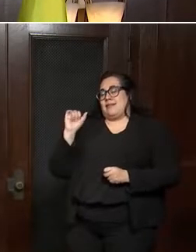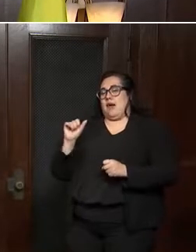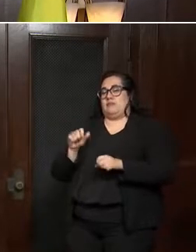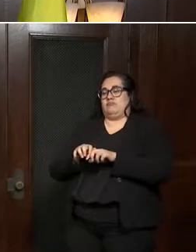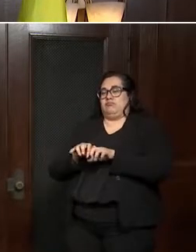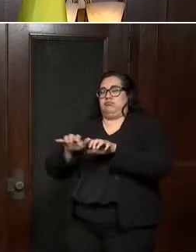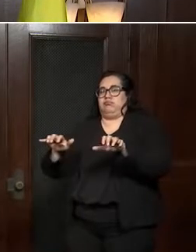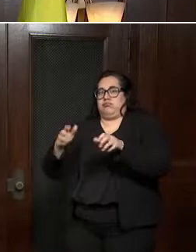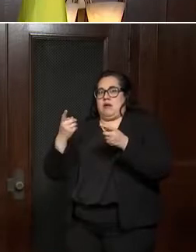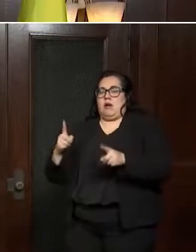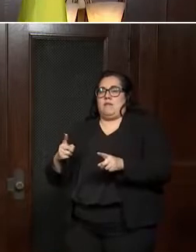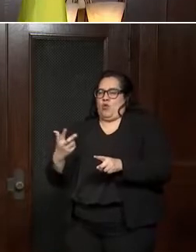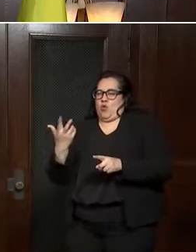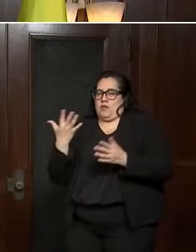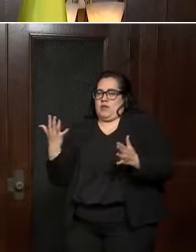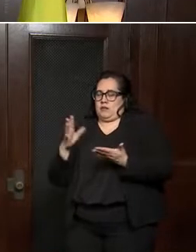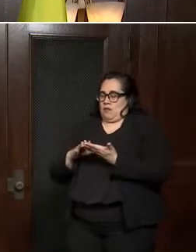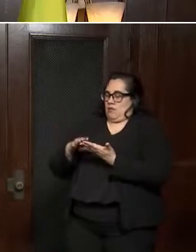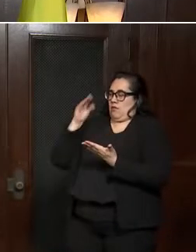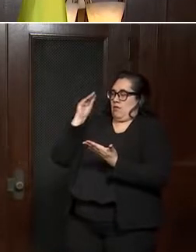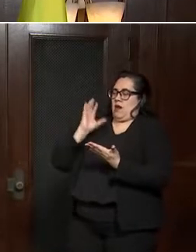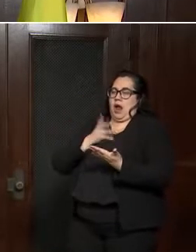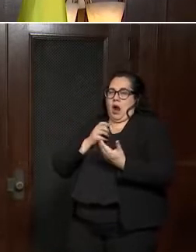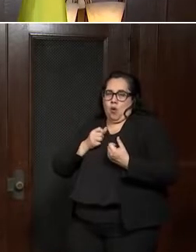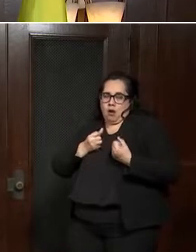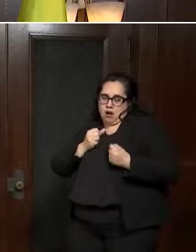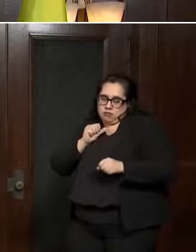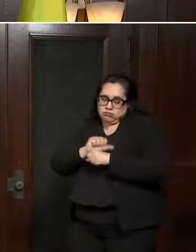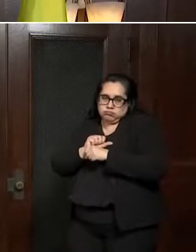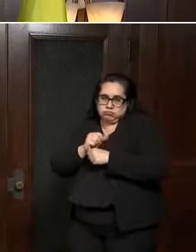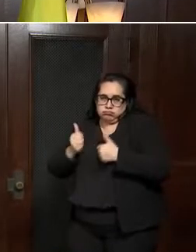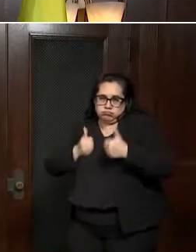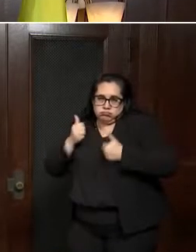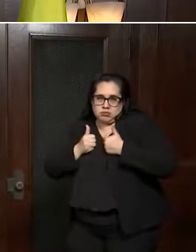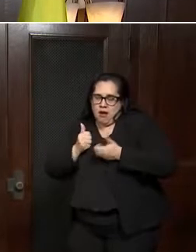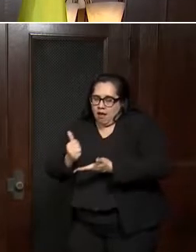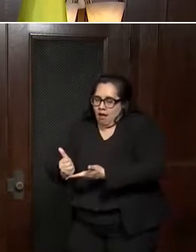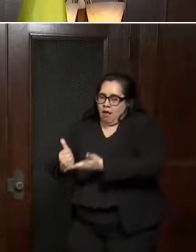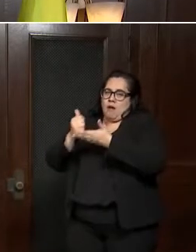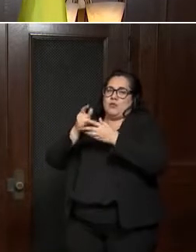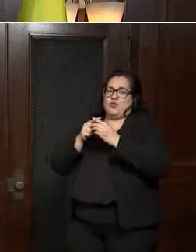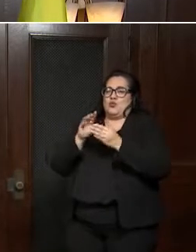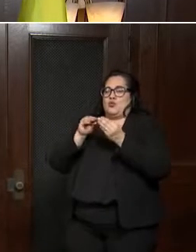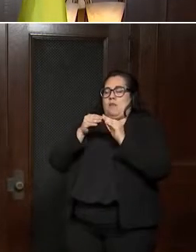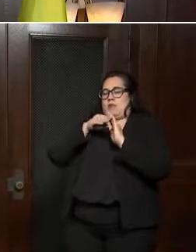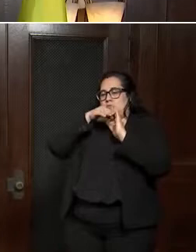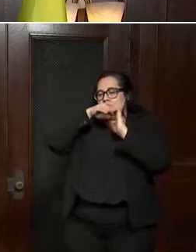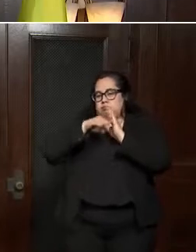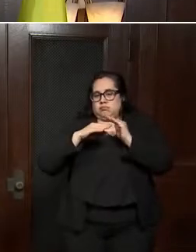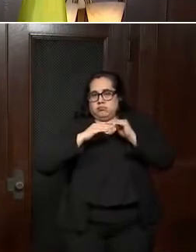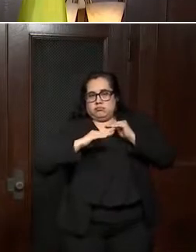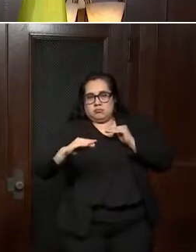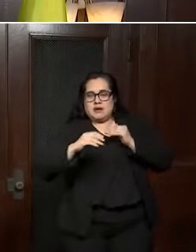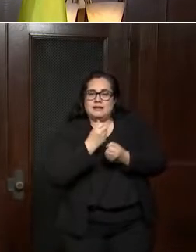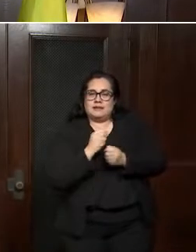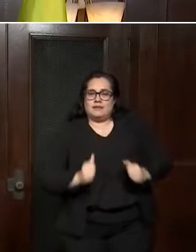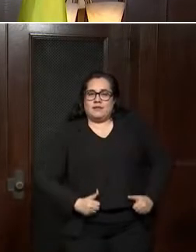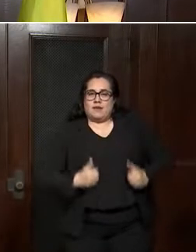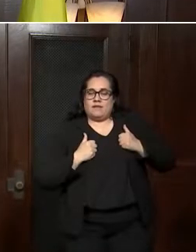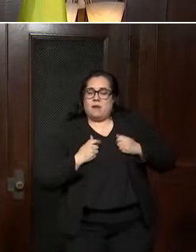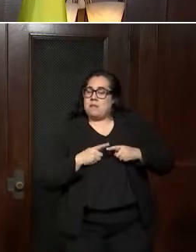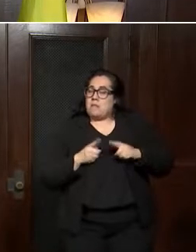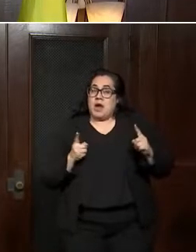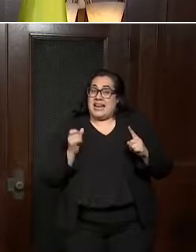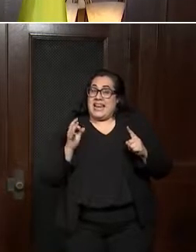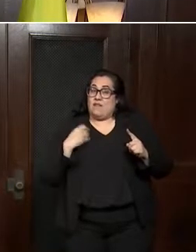3 cosas. Nuestros esfuerzos están trabajando bien para aplanar la curva y salvar vidas. Pero